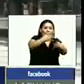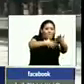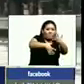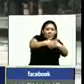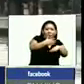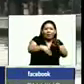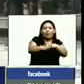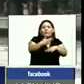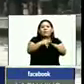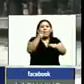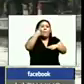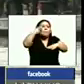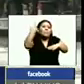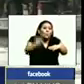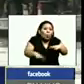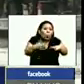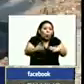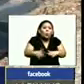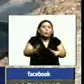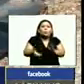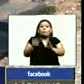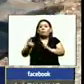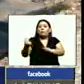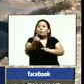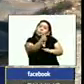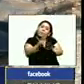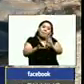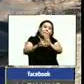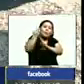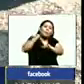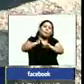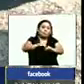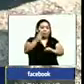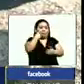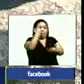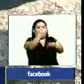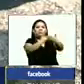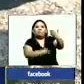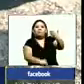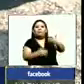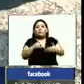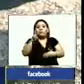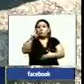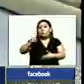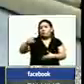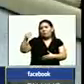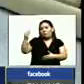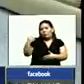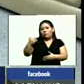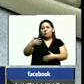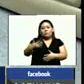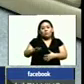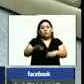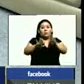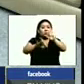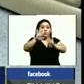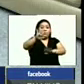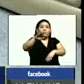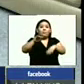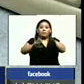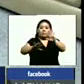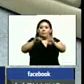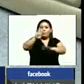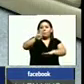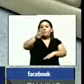Para esta población Y el creciente Número de fallecidos Lo demuestra El año pasado Como 19 personas Muertas